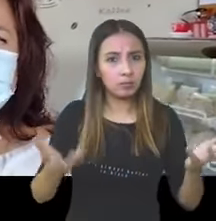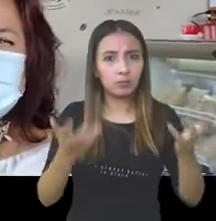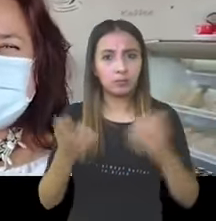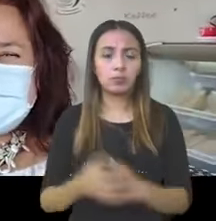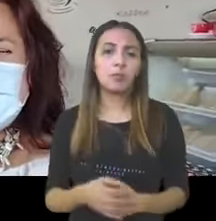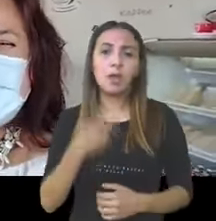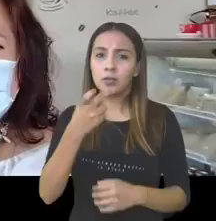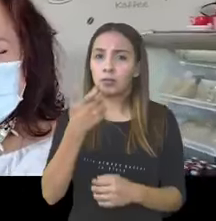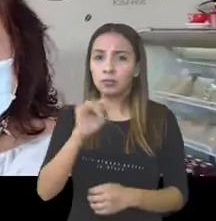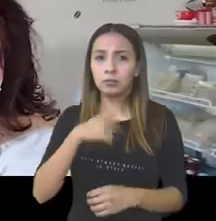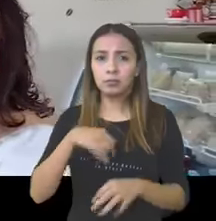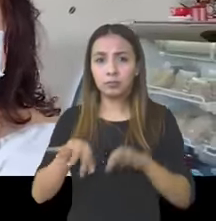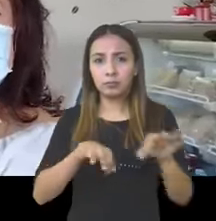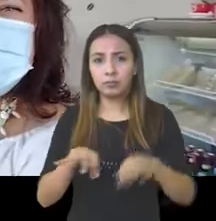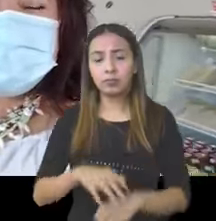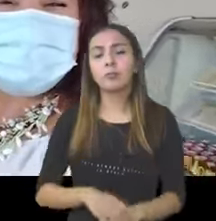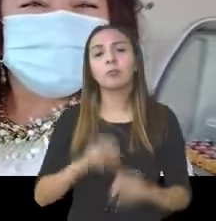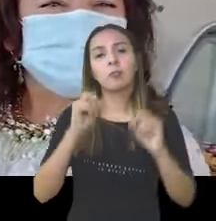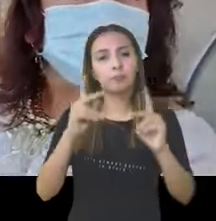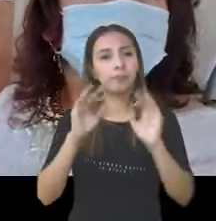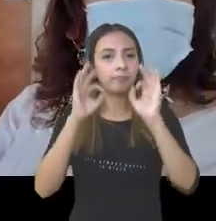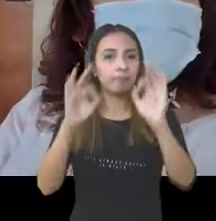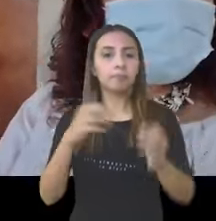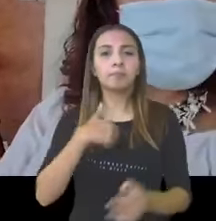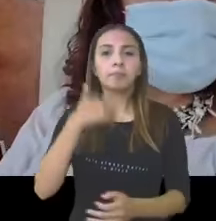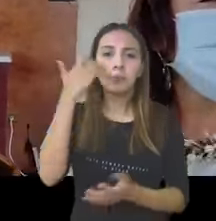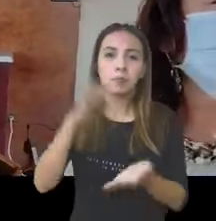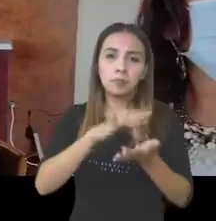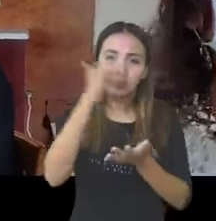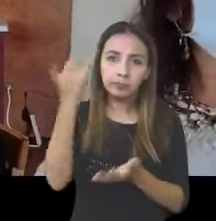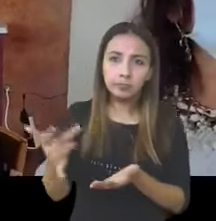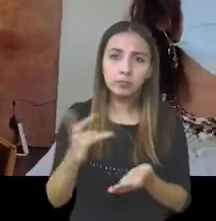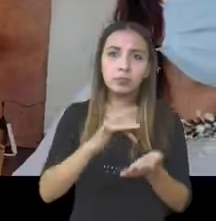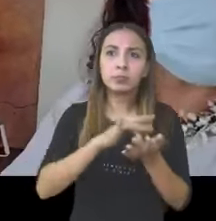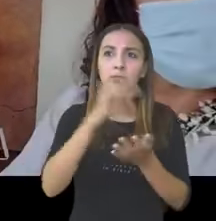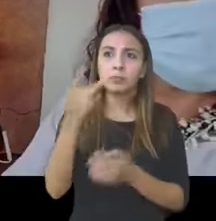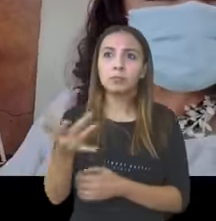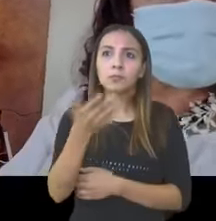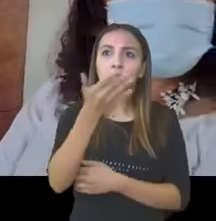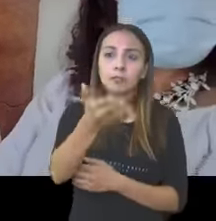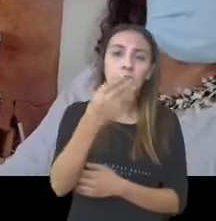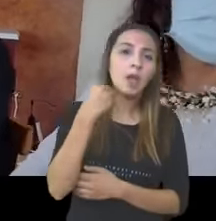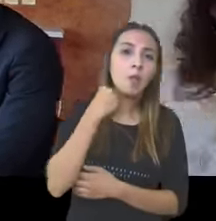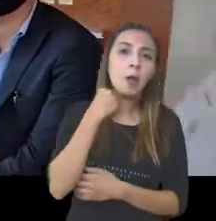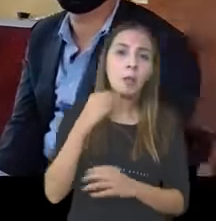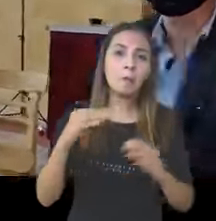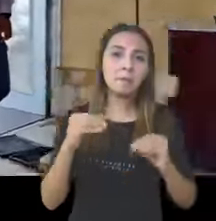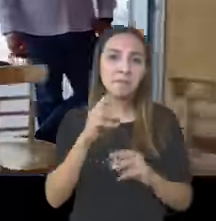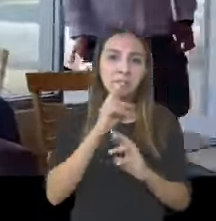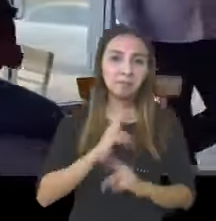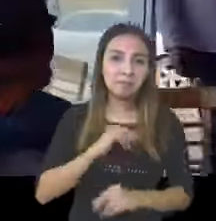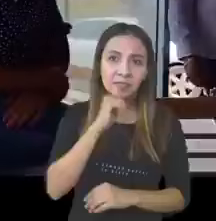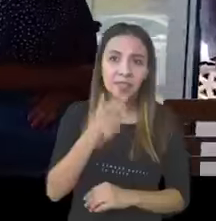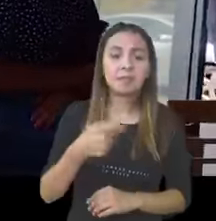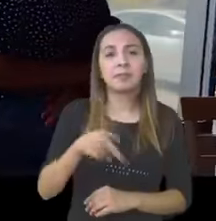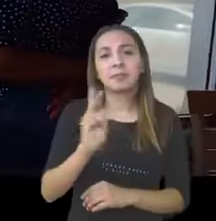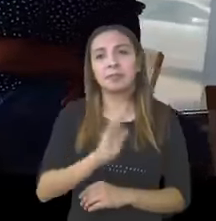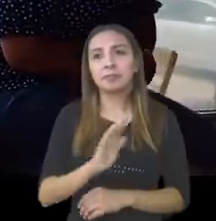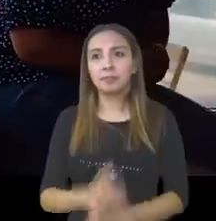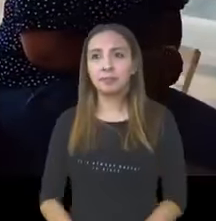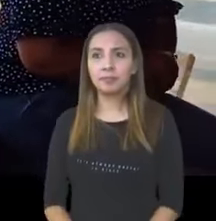estoy trabajando. Gracias, les quiero agradecer también al abogado que no me contestó nunca, pero bueno, aquí... Gracias, Jorge. Nunca